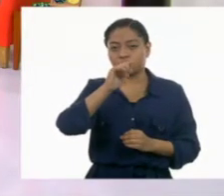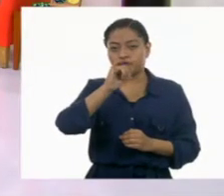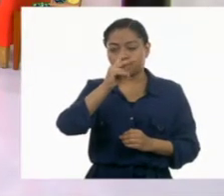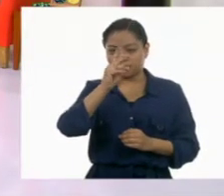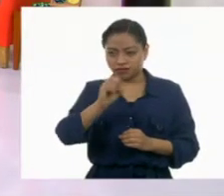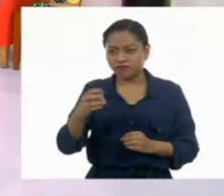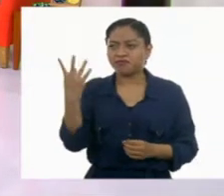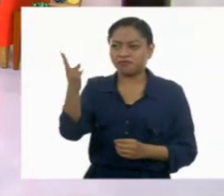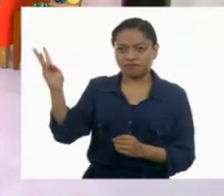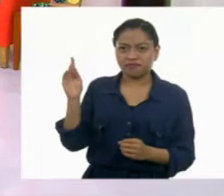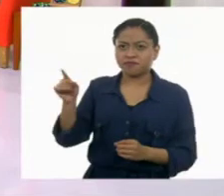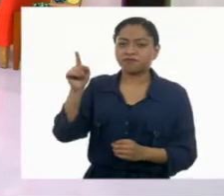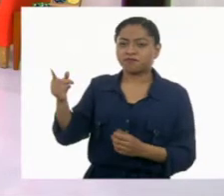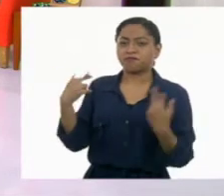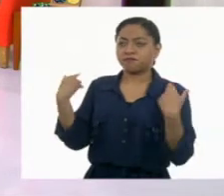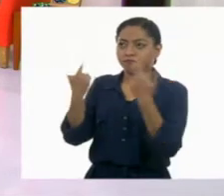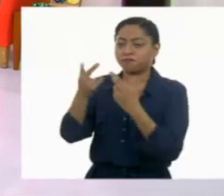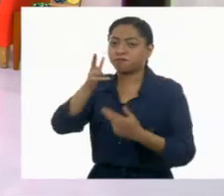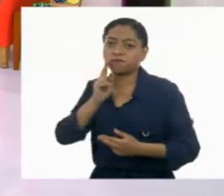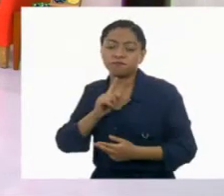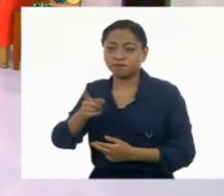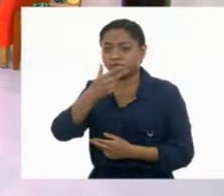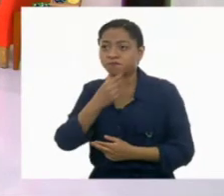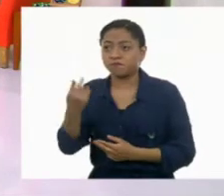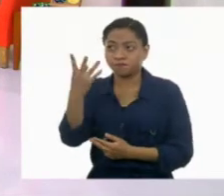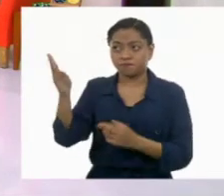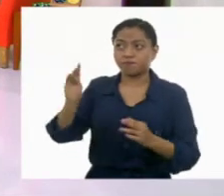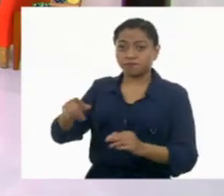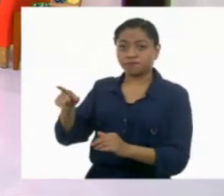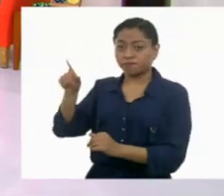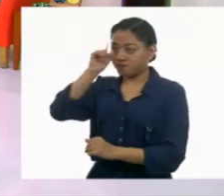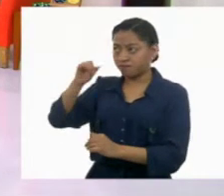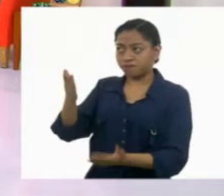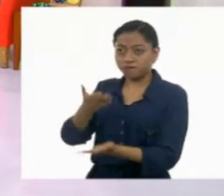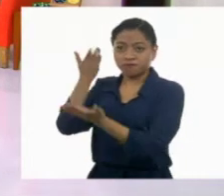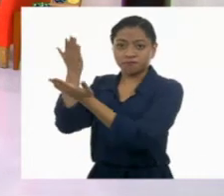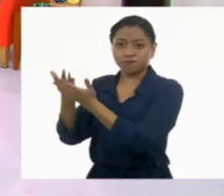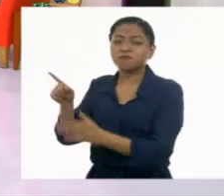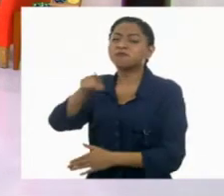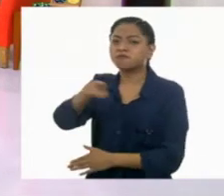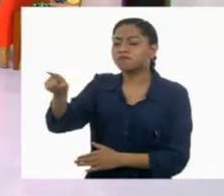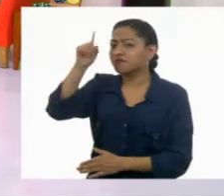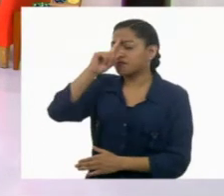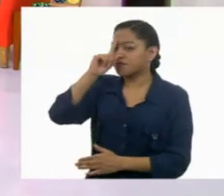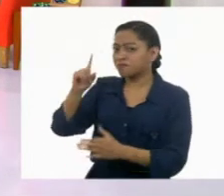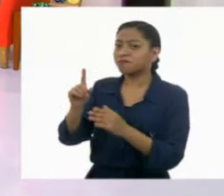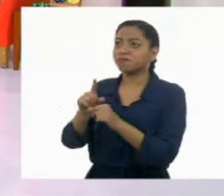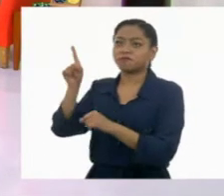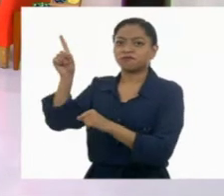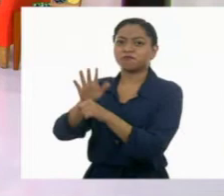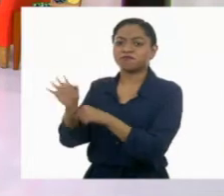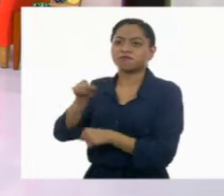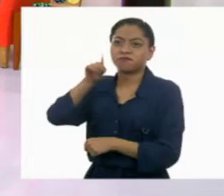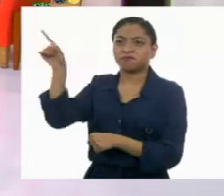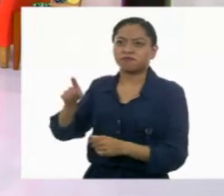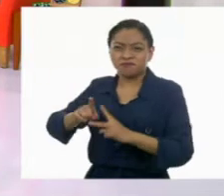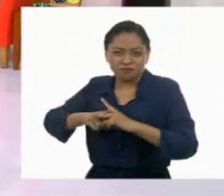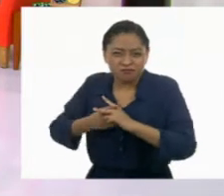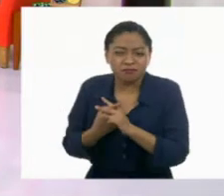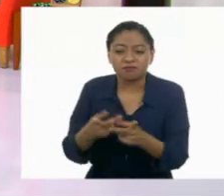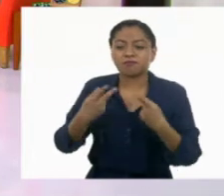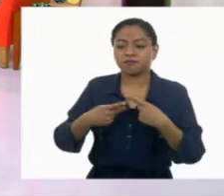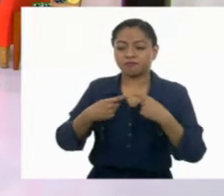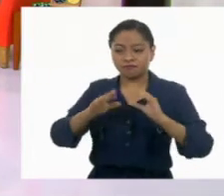a maestras y maestros que por primera vez van a tener un acercamiento con esta herramienta con sus alumnas y alumnos con